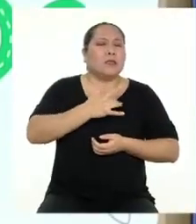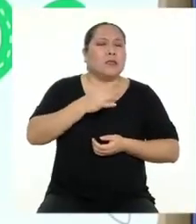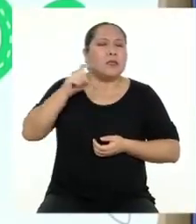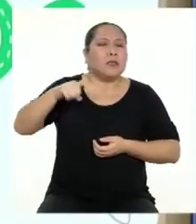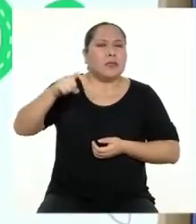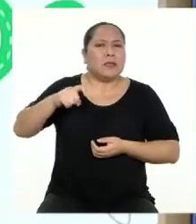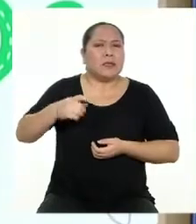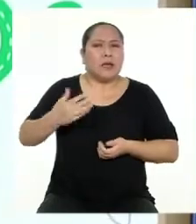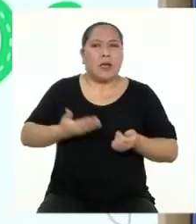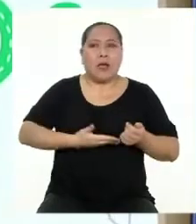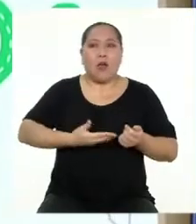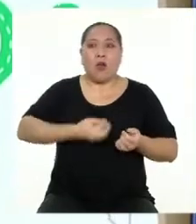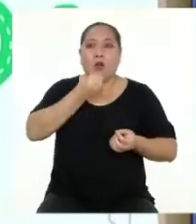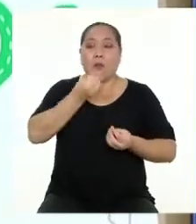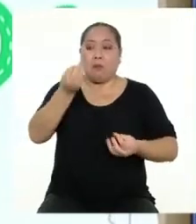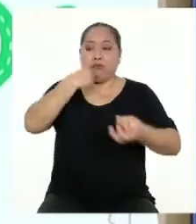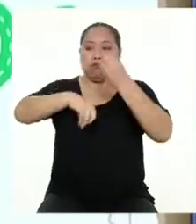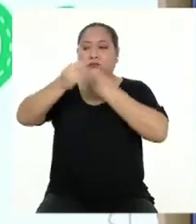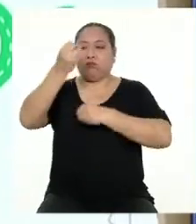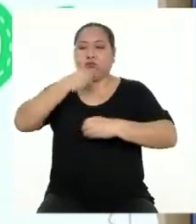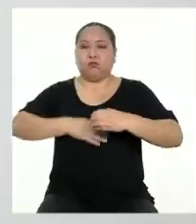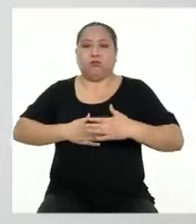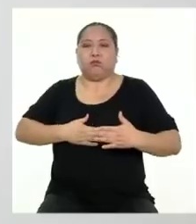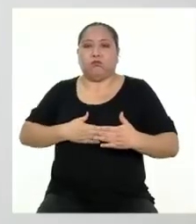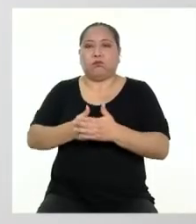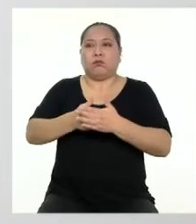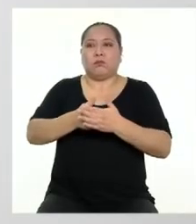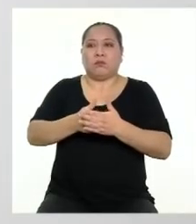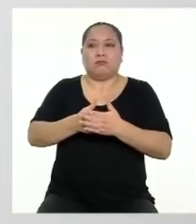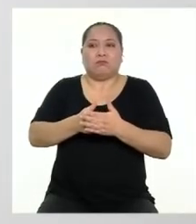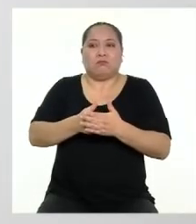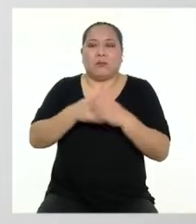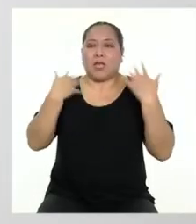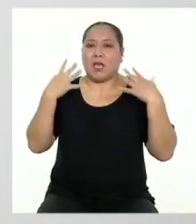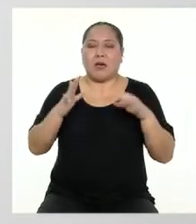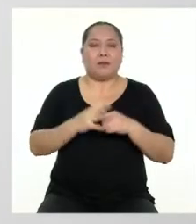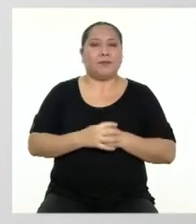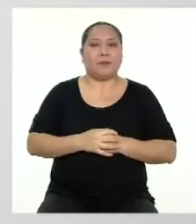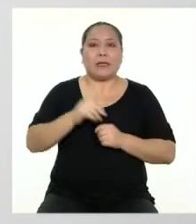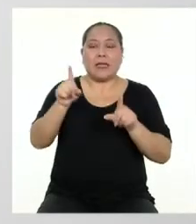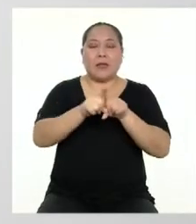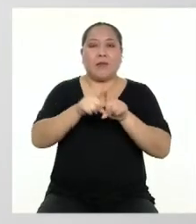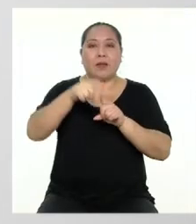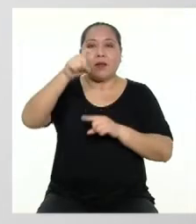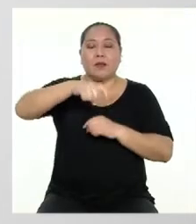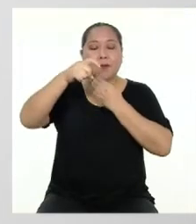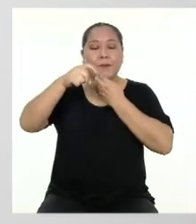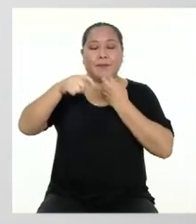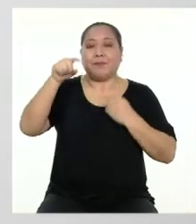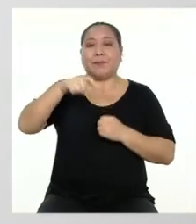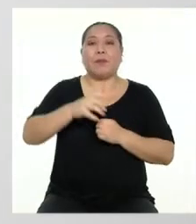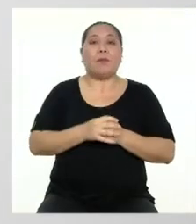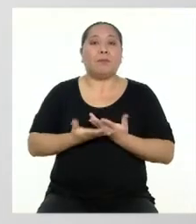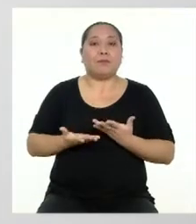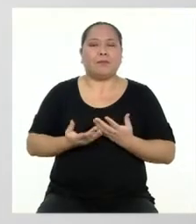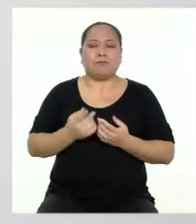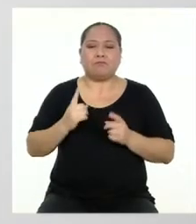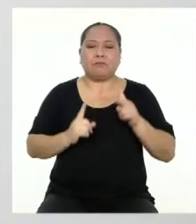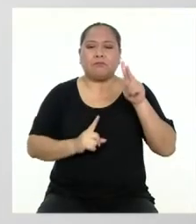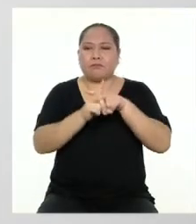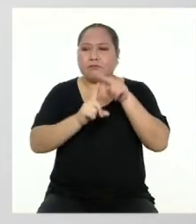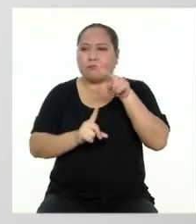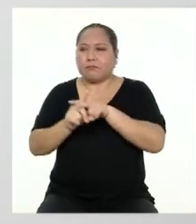al consumir una cantidad determinada de alimentos. Exacto, las necesidades también son concurrentes. Se nos presentan varias a